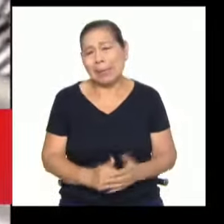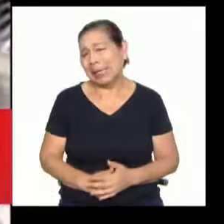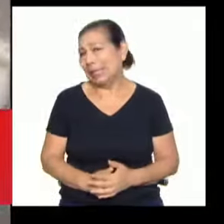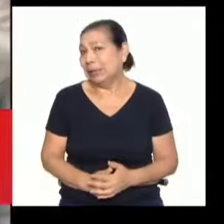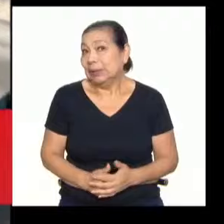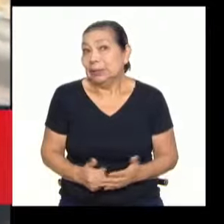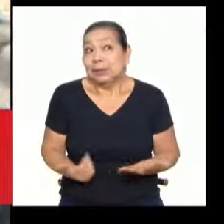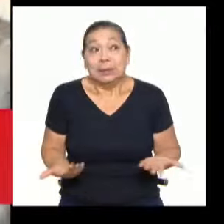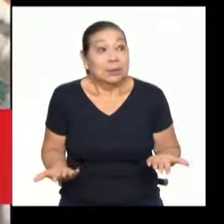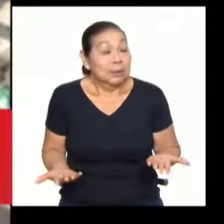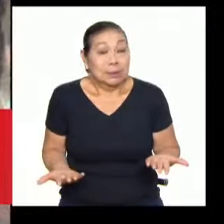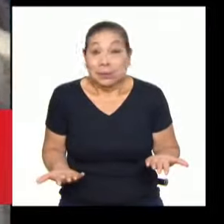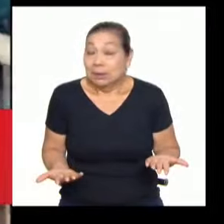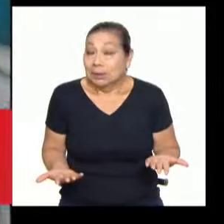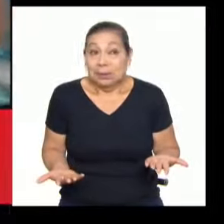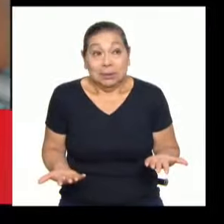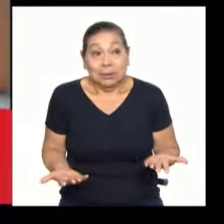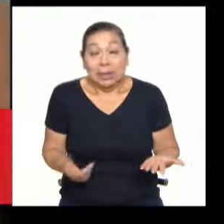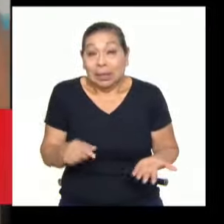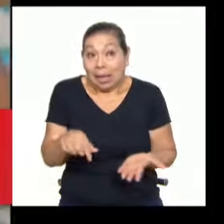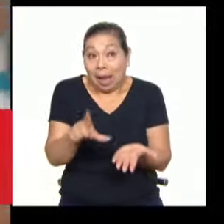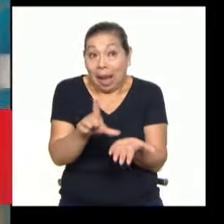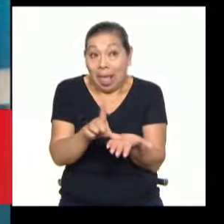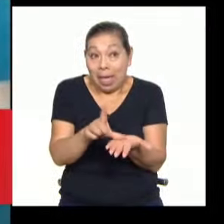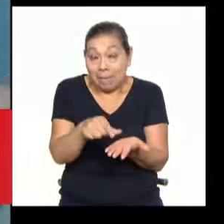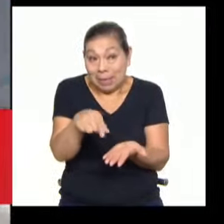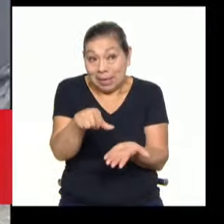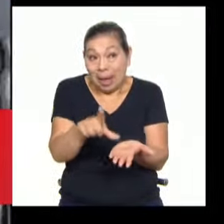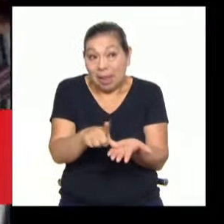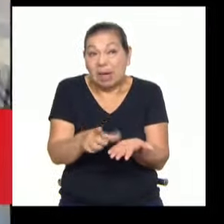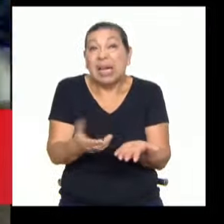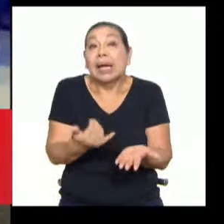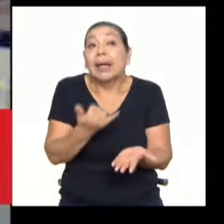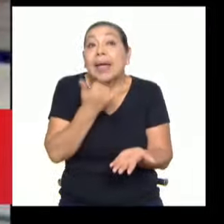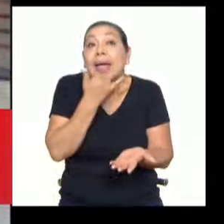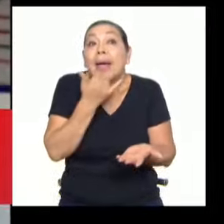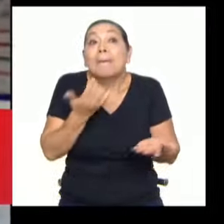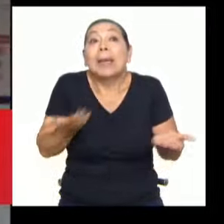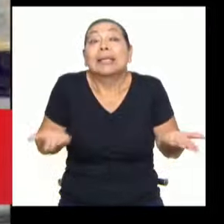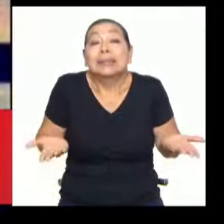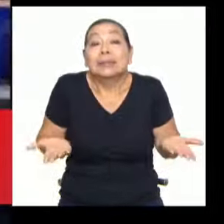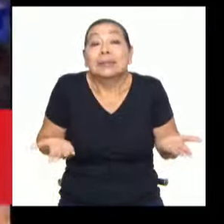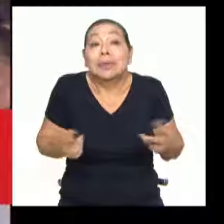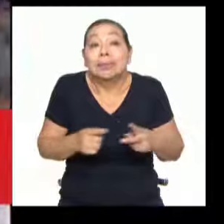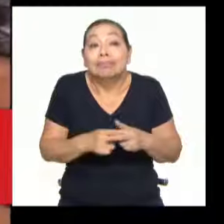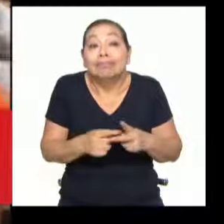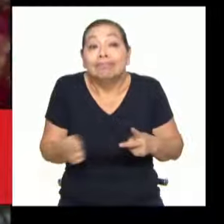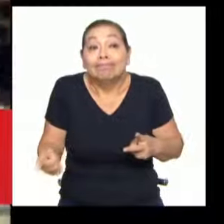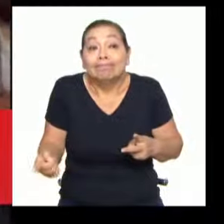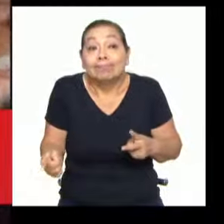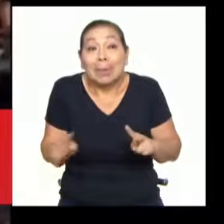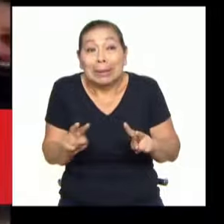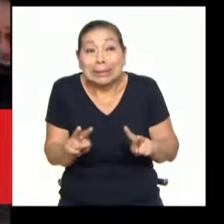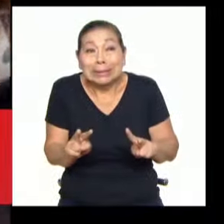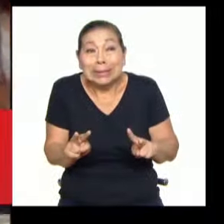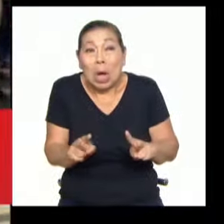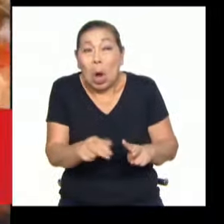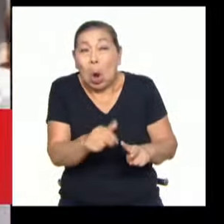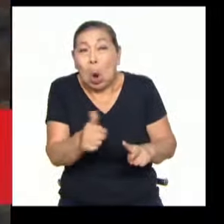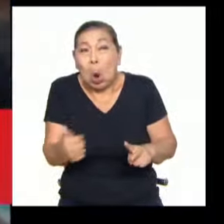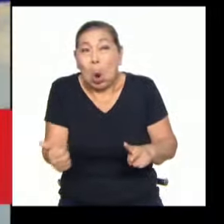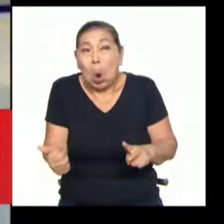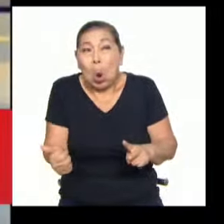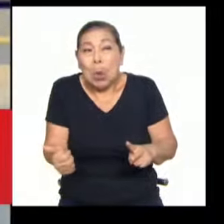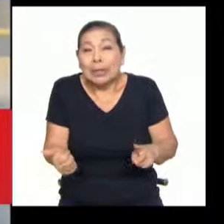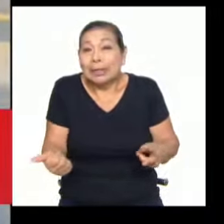dentro de las estaciones. Esto es el cercado de Lima, ¿no? ¿Y qué pueden hacer ahí las personas? Salen y se ven con la otra realidad, el